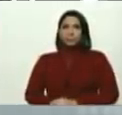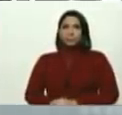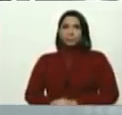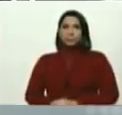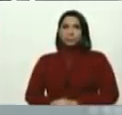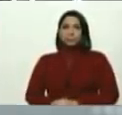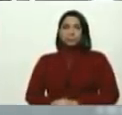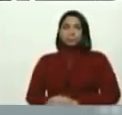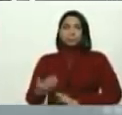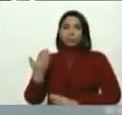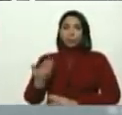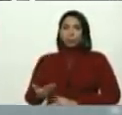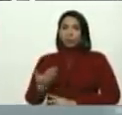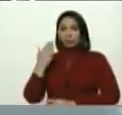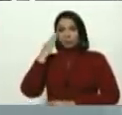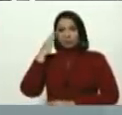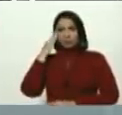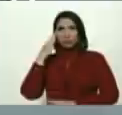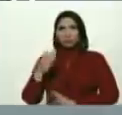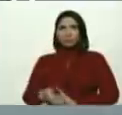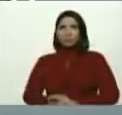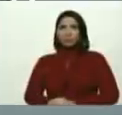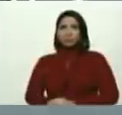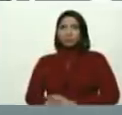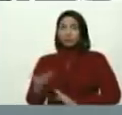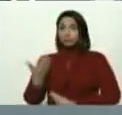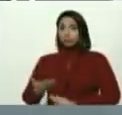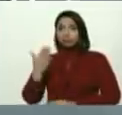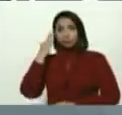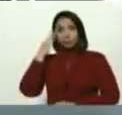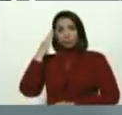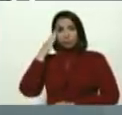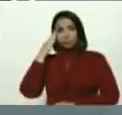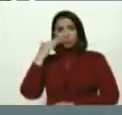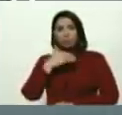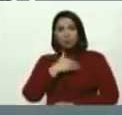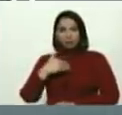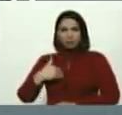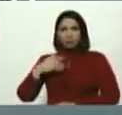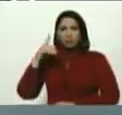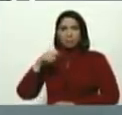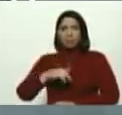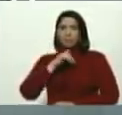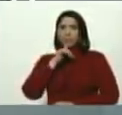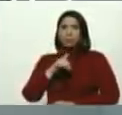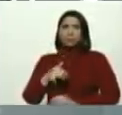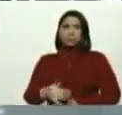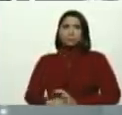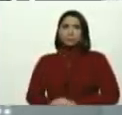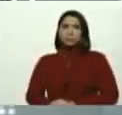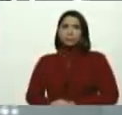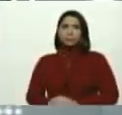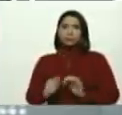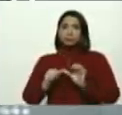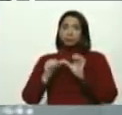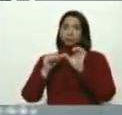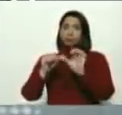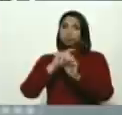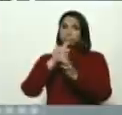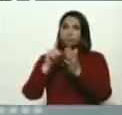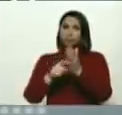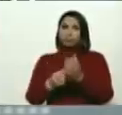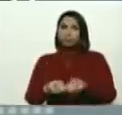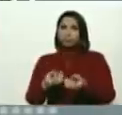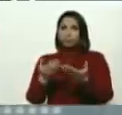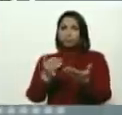Eso es muy importante saberlo. Eso es muy importante. Y quería resaltar, bueno, continúe y complemente el informe,